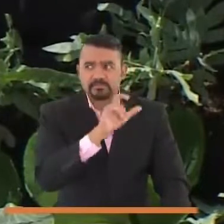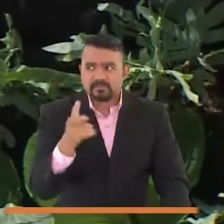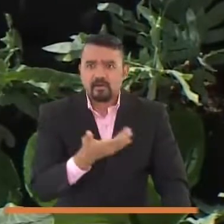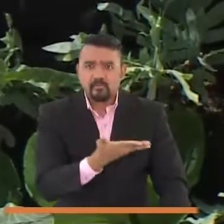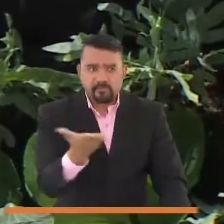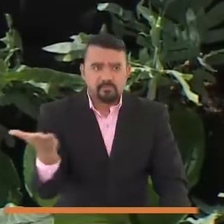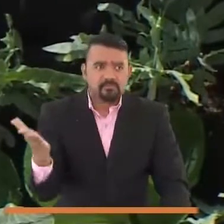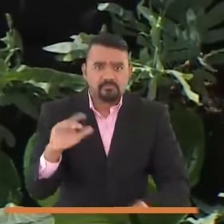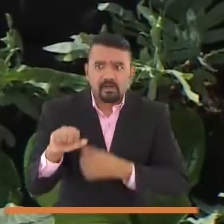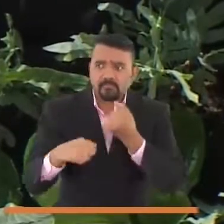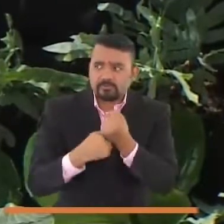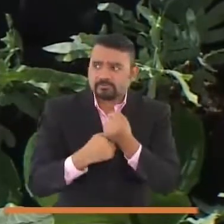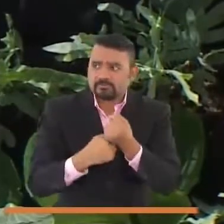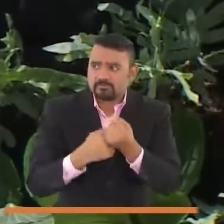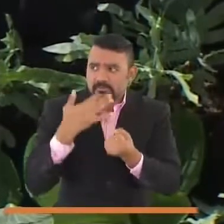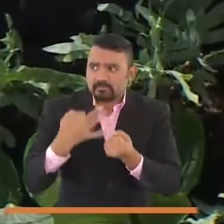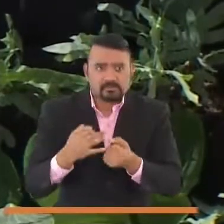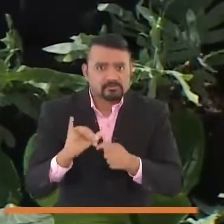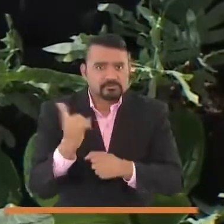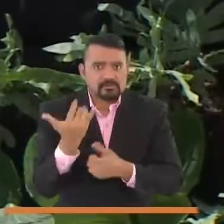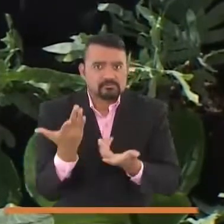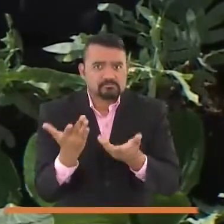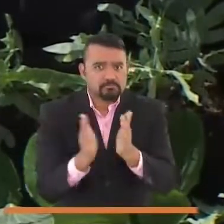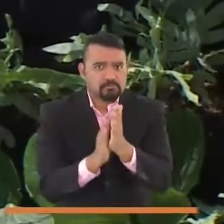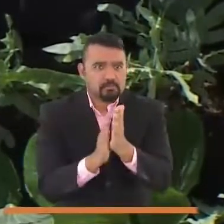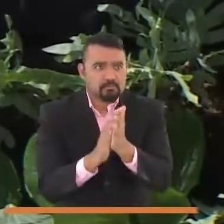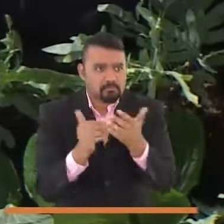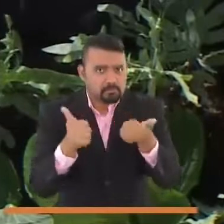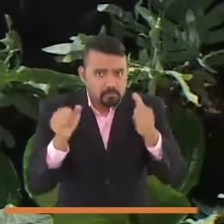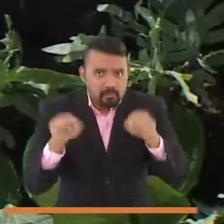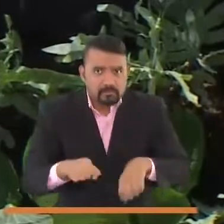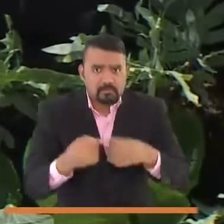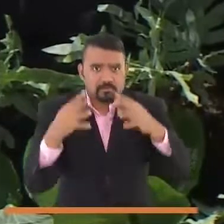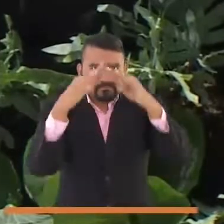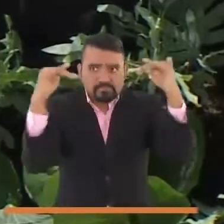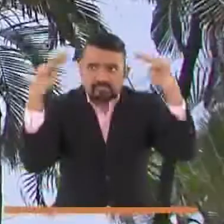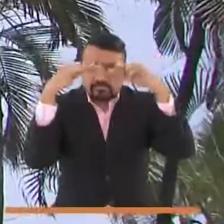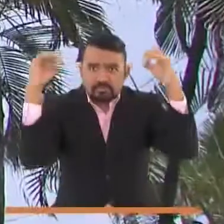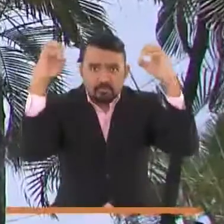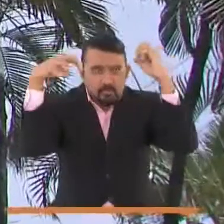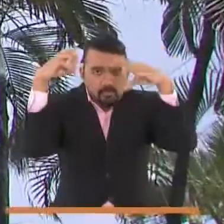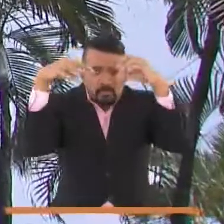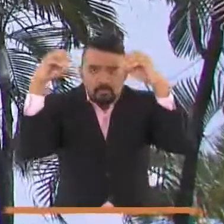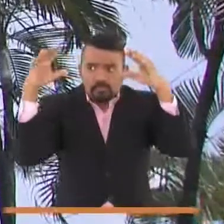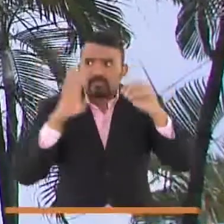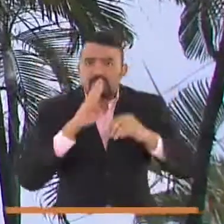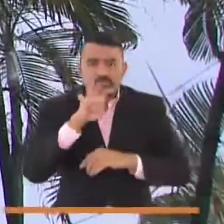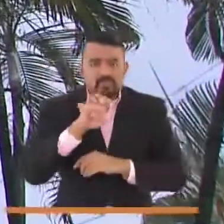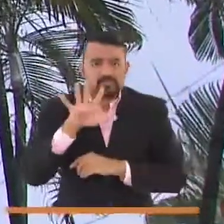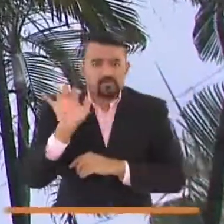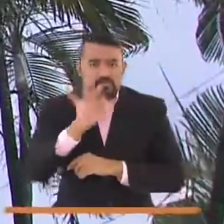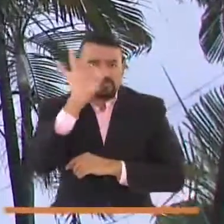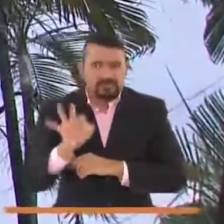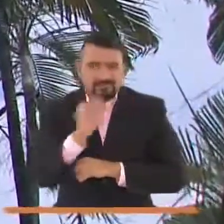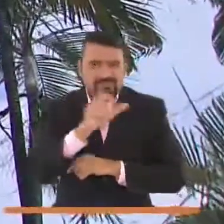un 95% la comunidad aplaude que se instale el alumbrado navideño. Yo, como